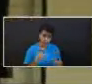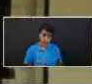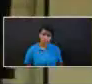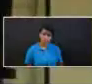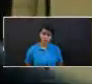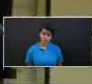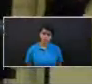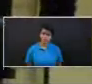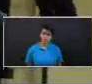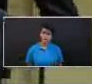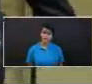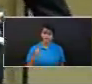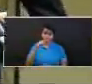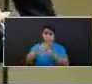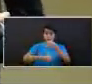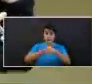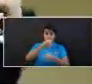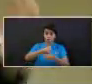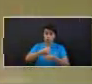En esos años